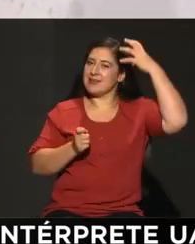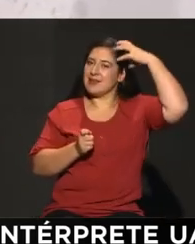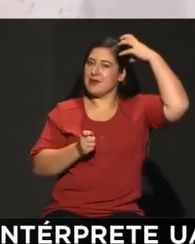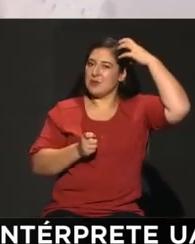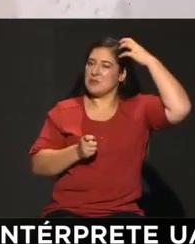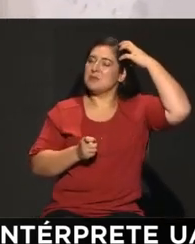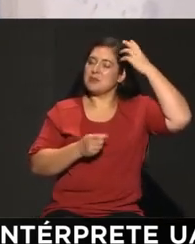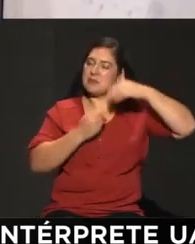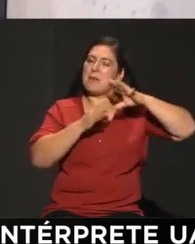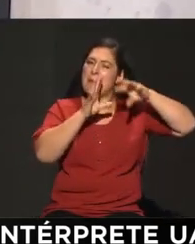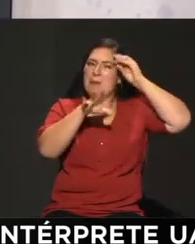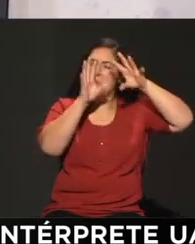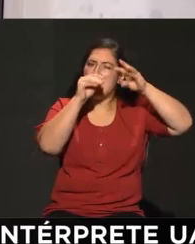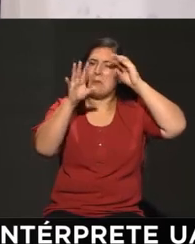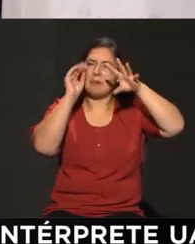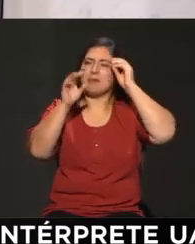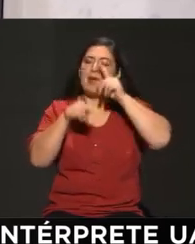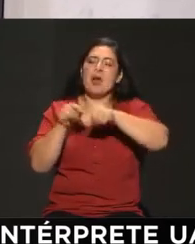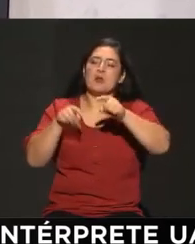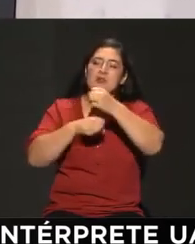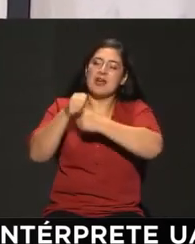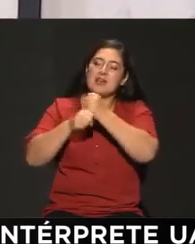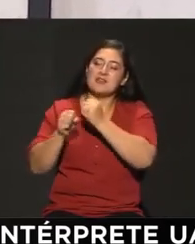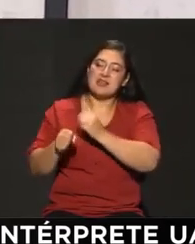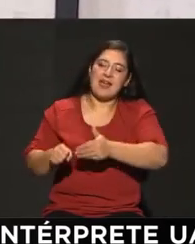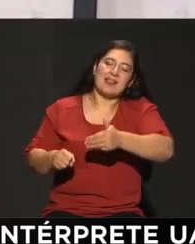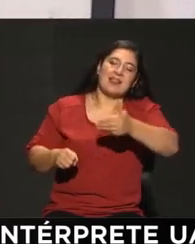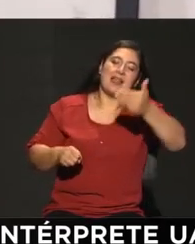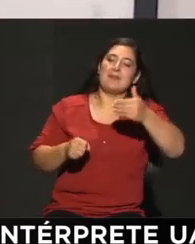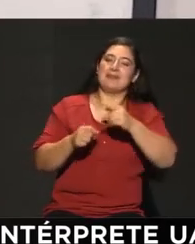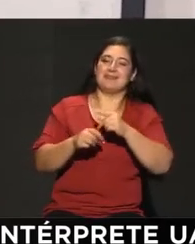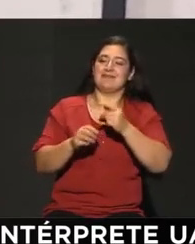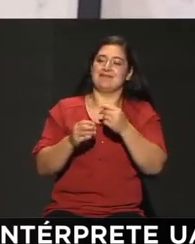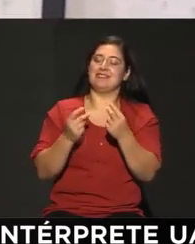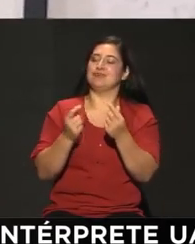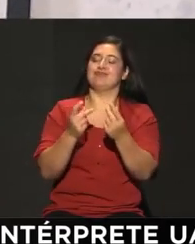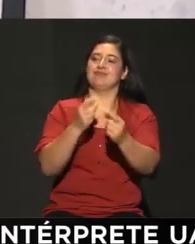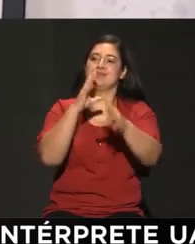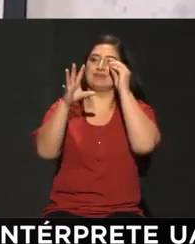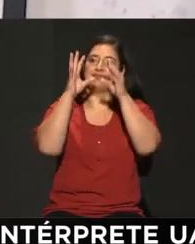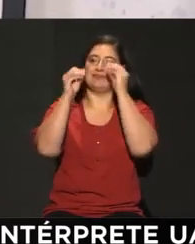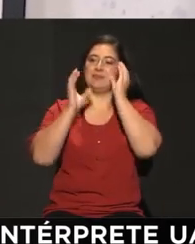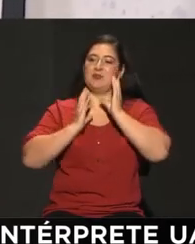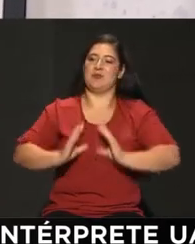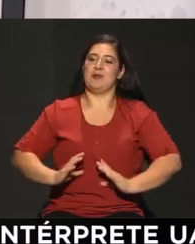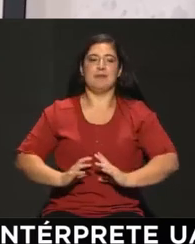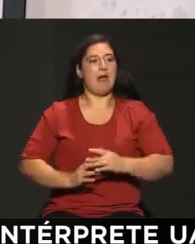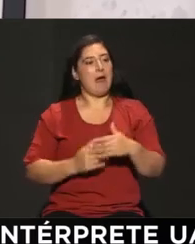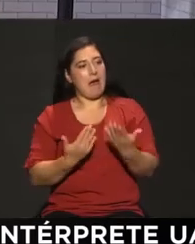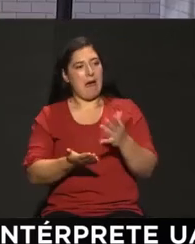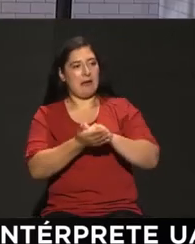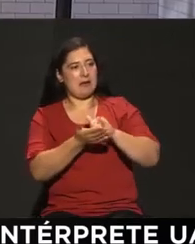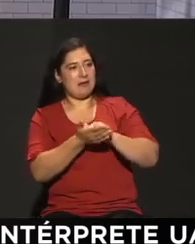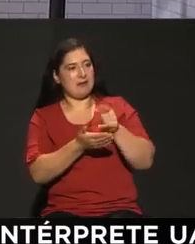toda la vida, pero hay edades más ideales para hacerlo. ¿Preparada para la lección? Es decir que la propuesta que usted nos hace de Luta